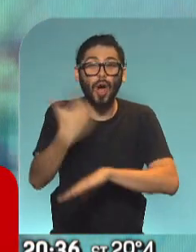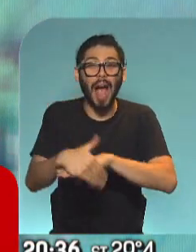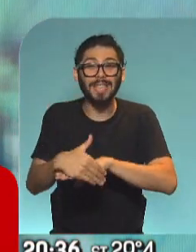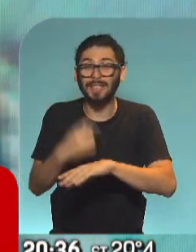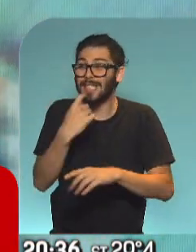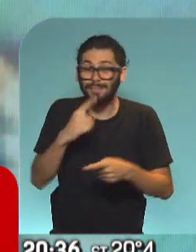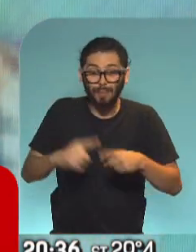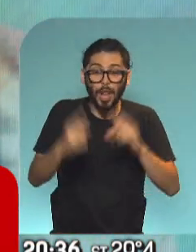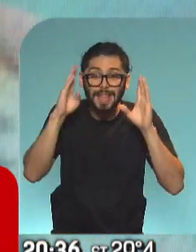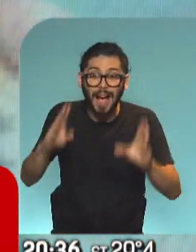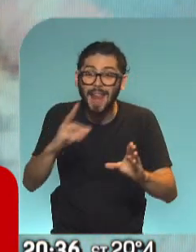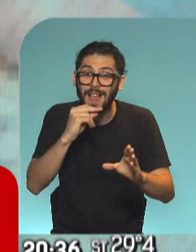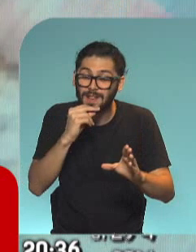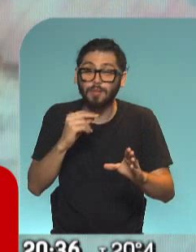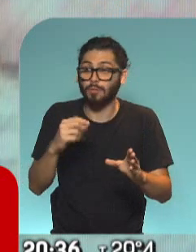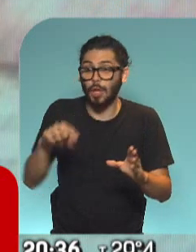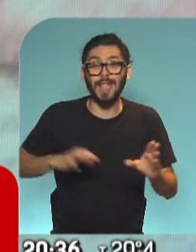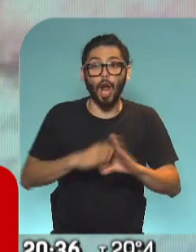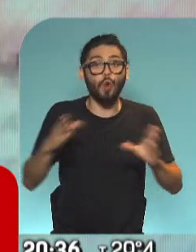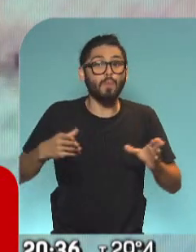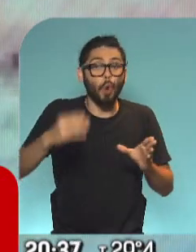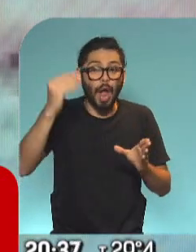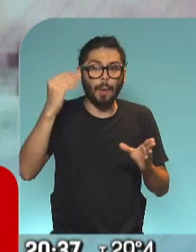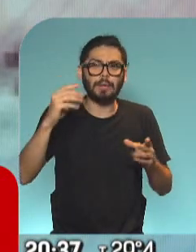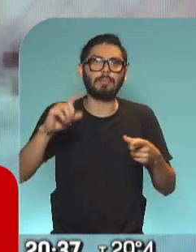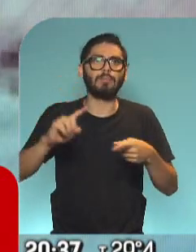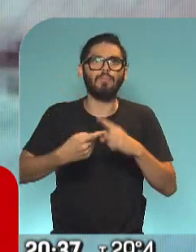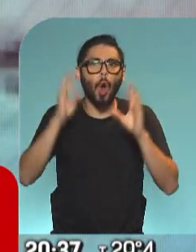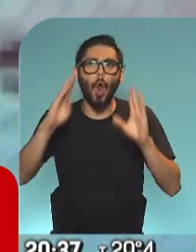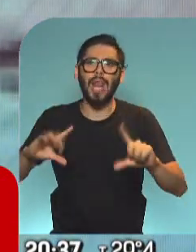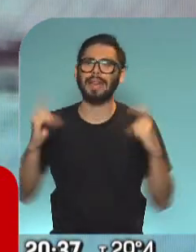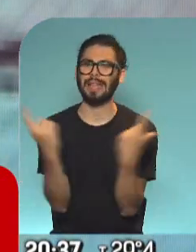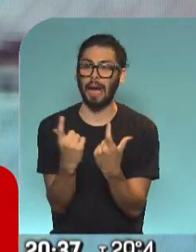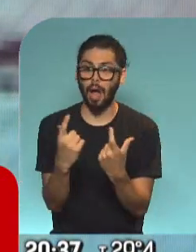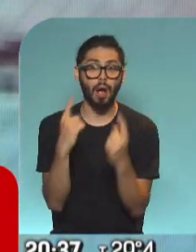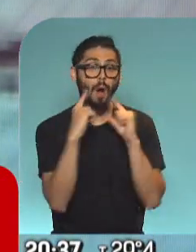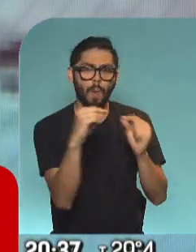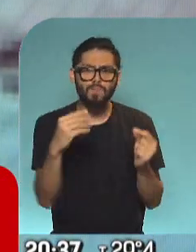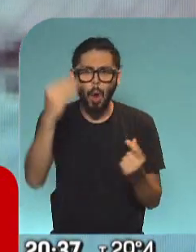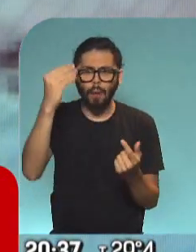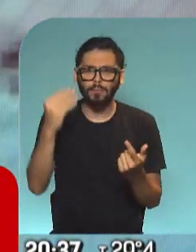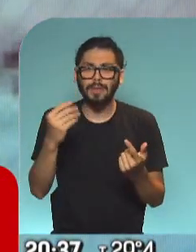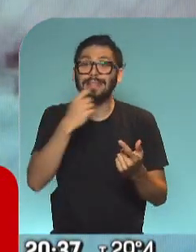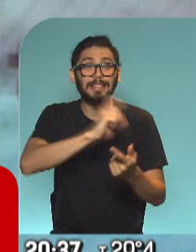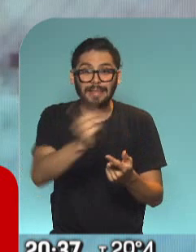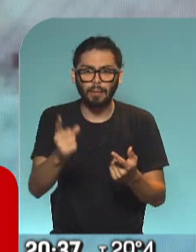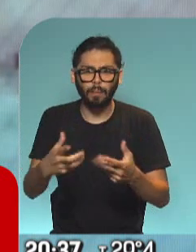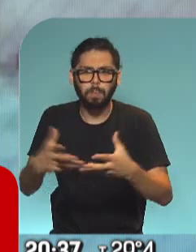año en el cual muchas veces se cuestionó también las políticas públicas. ¿Qué es lo que viene? ¿Cómo se puede achicar ese número? Y por otro